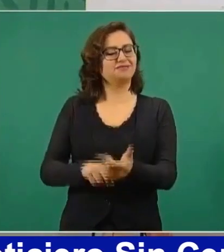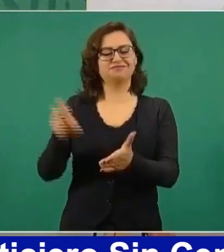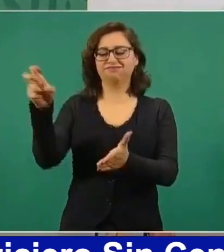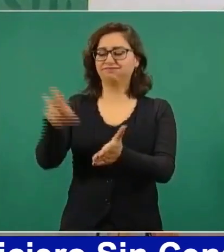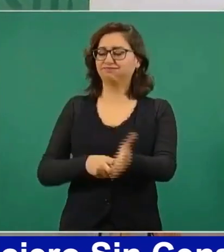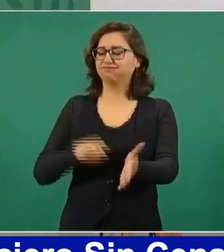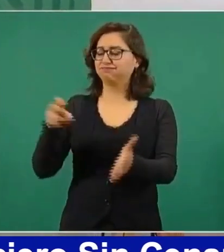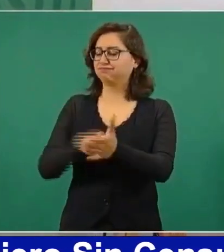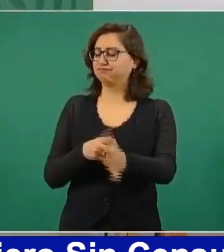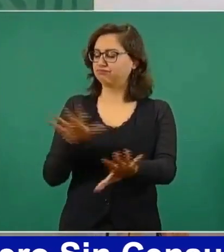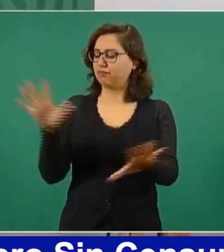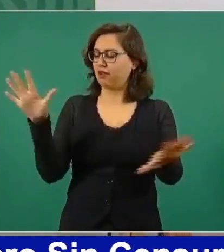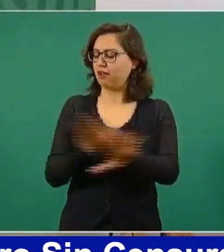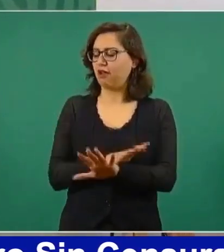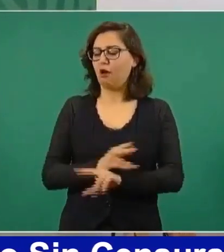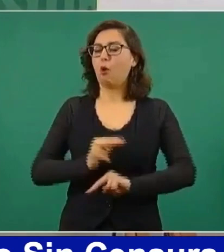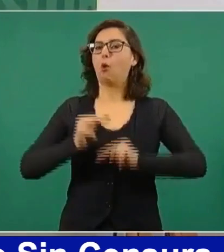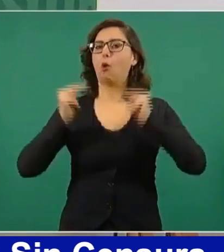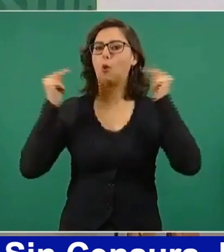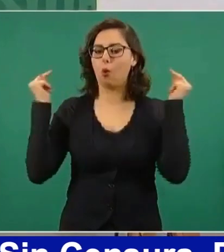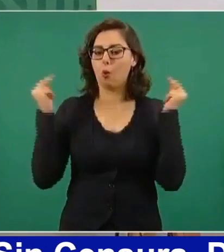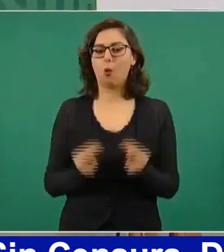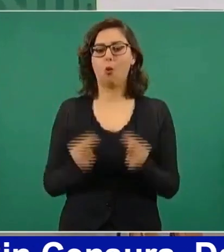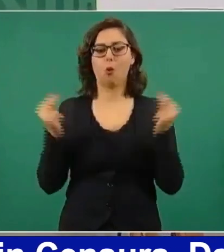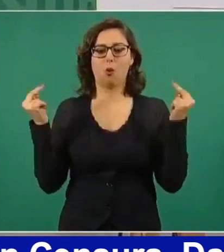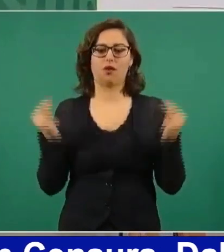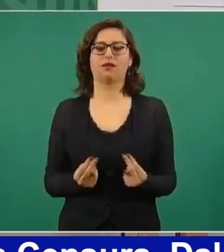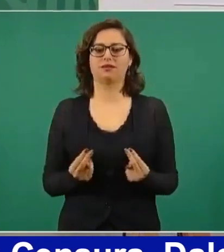una reforma en el Poder Judicial.